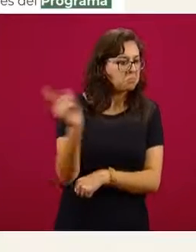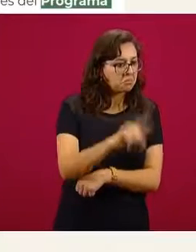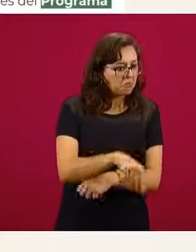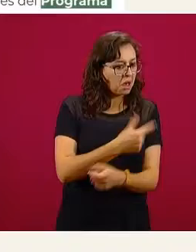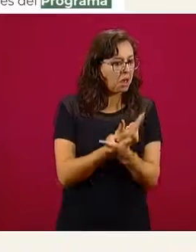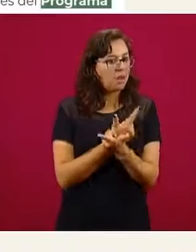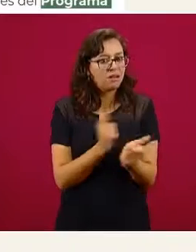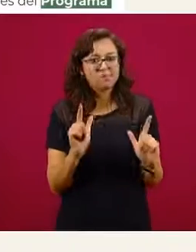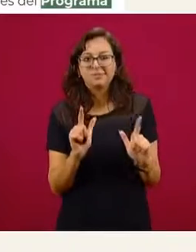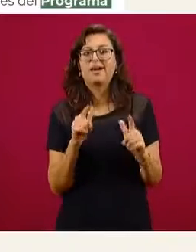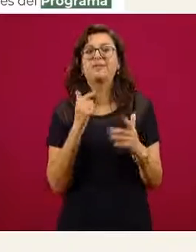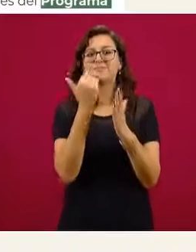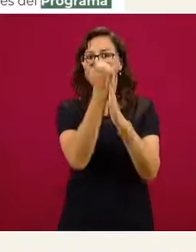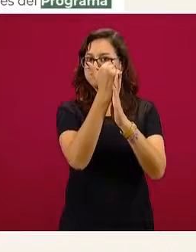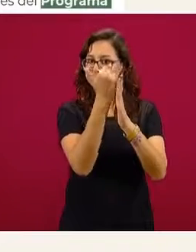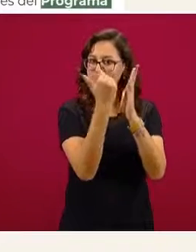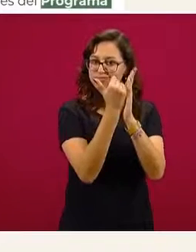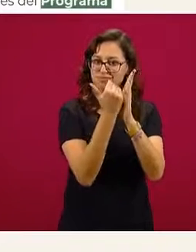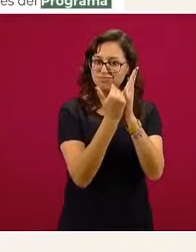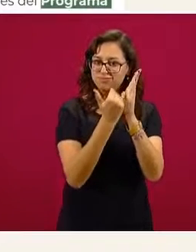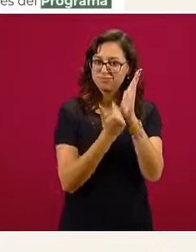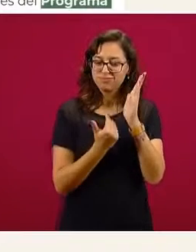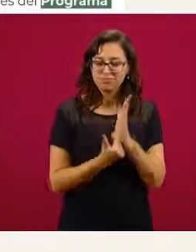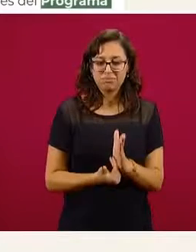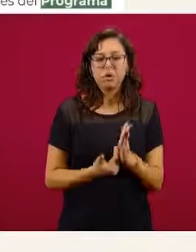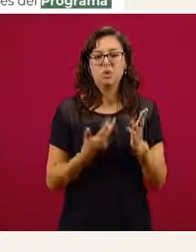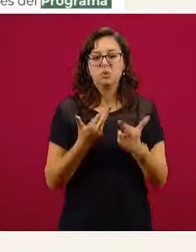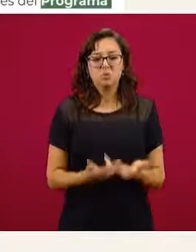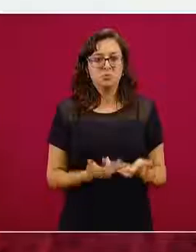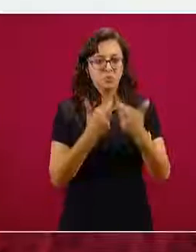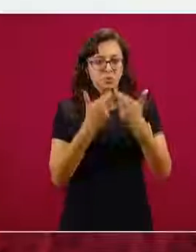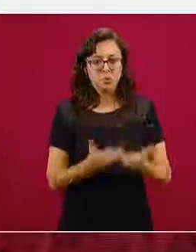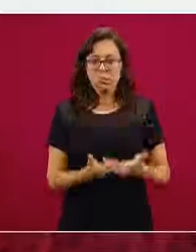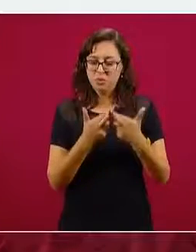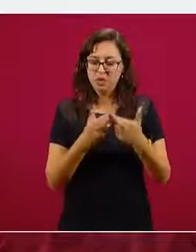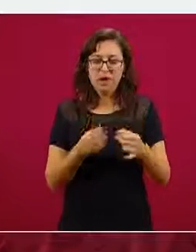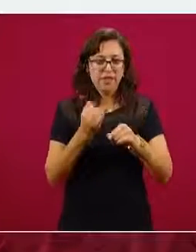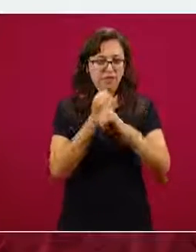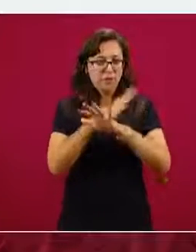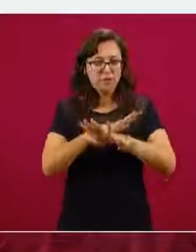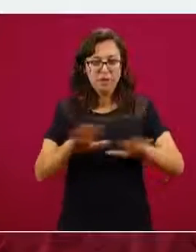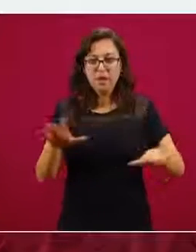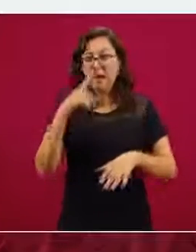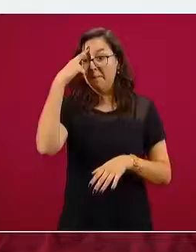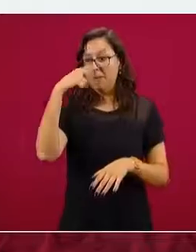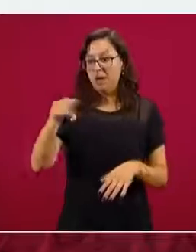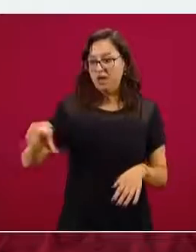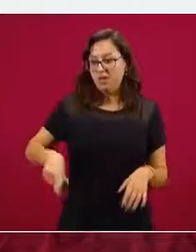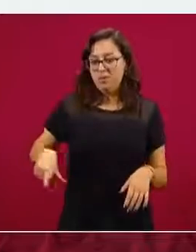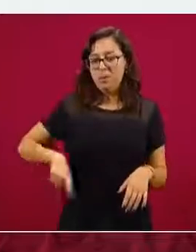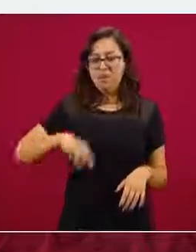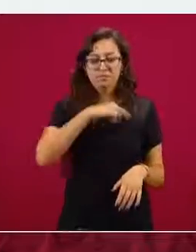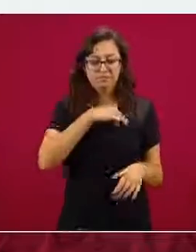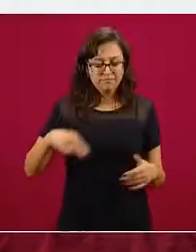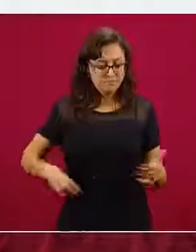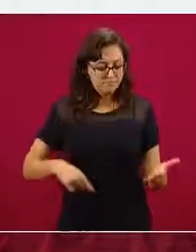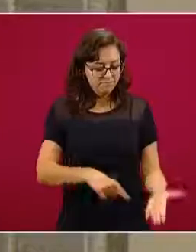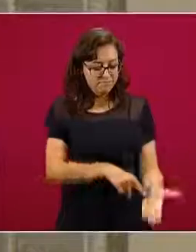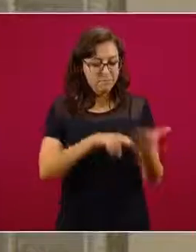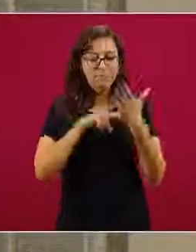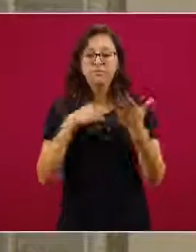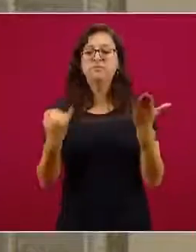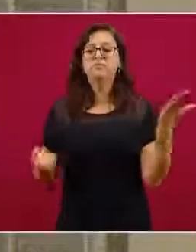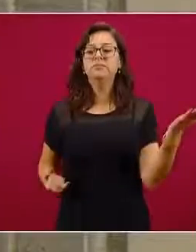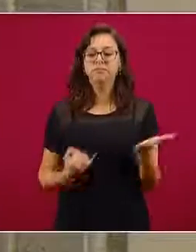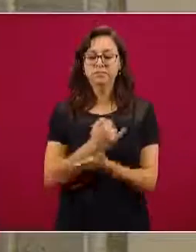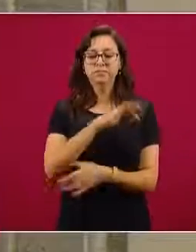bastante robusta que está dirigida hacia orientar la toma de decisiones en los gobiernos locales. Y